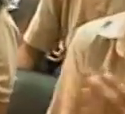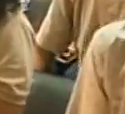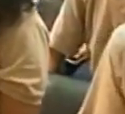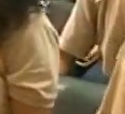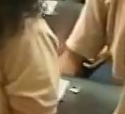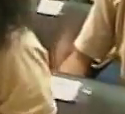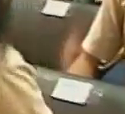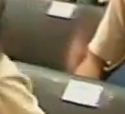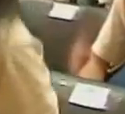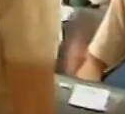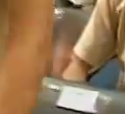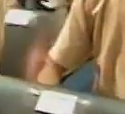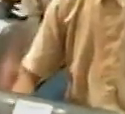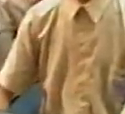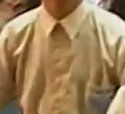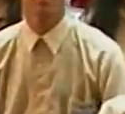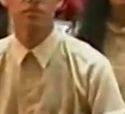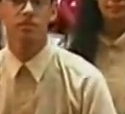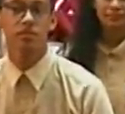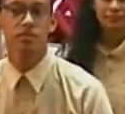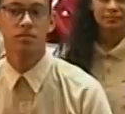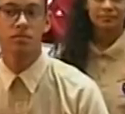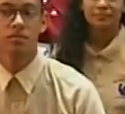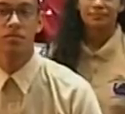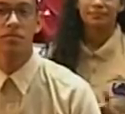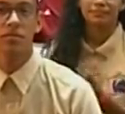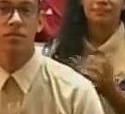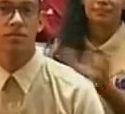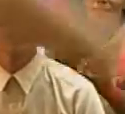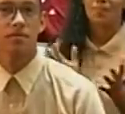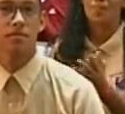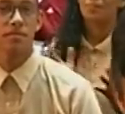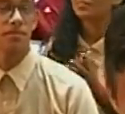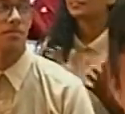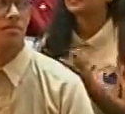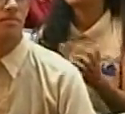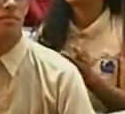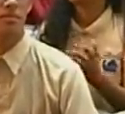Vic Mauri Aquino, vicepresidente de la Región Central.